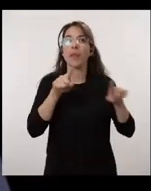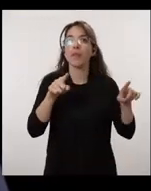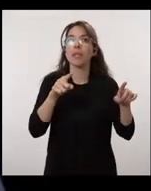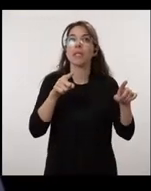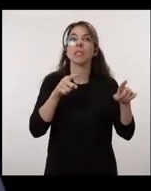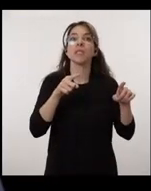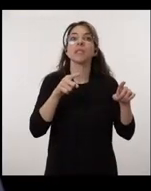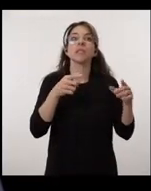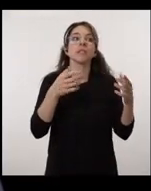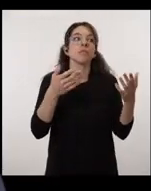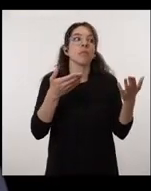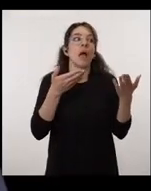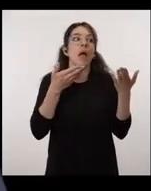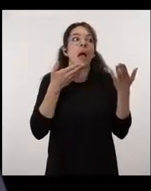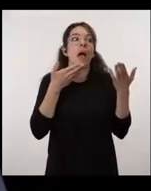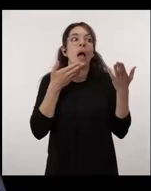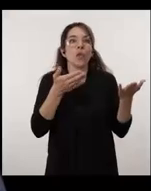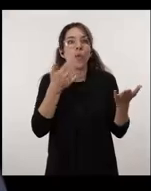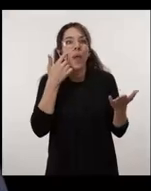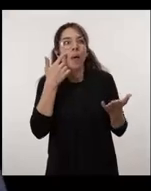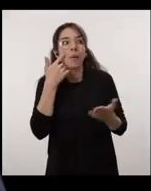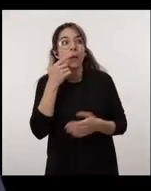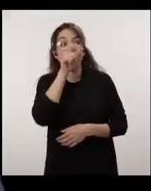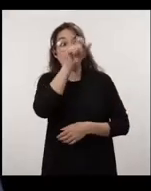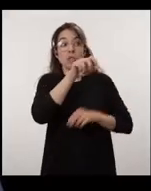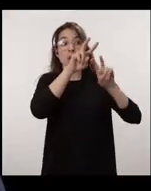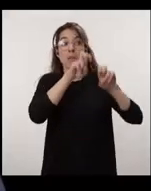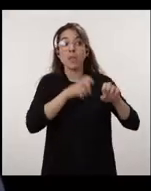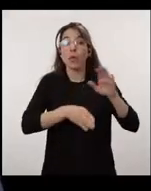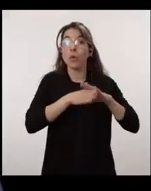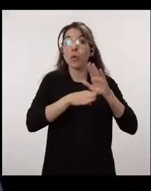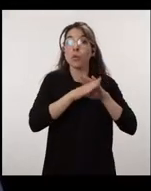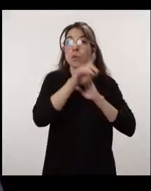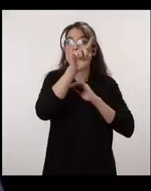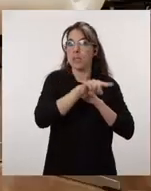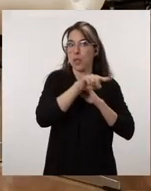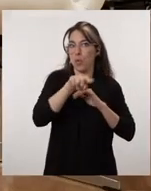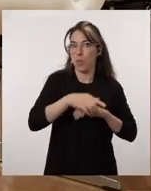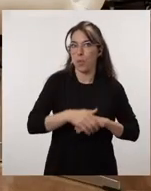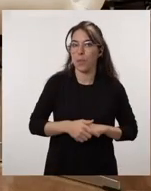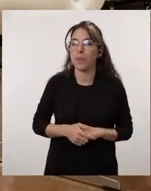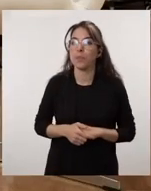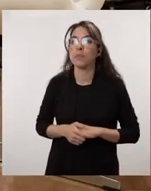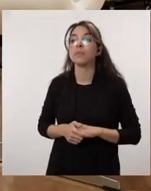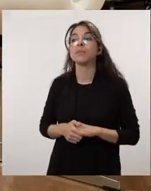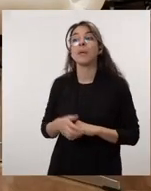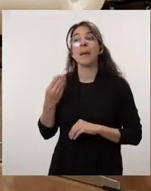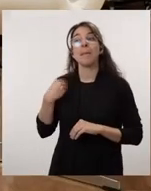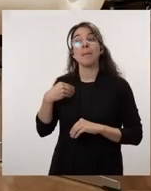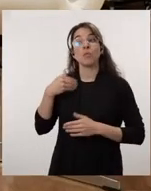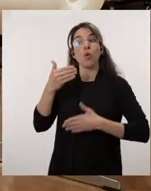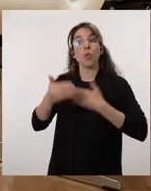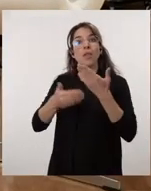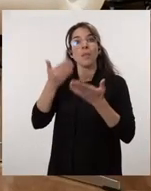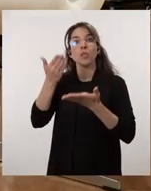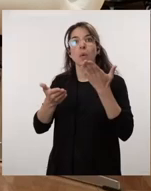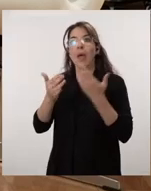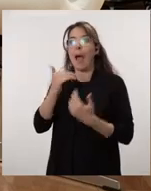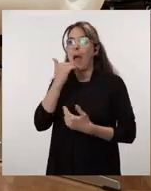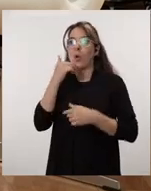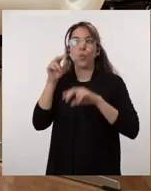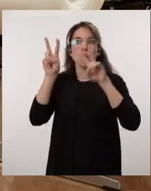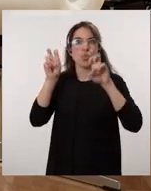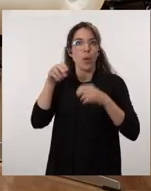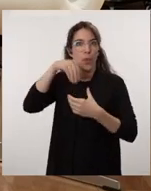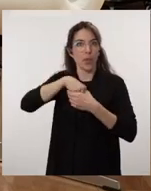a decidir la continuidad del investigador y su desempeño este procedimiento de evaluación es una de las novedades de la estrategia